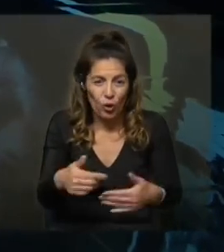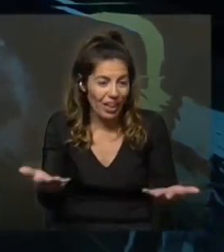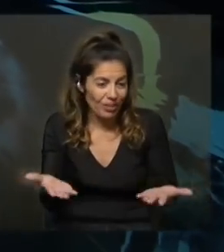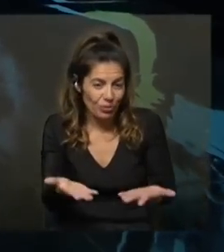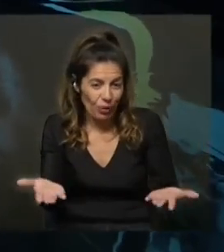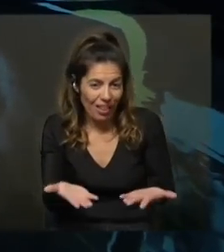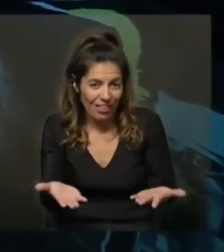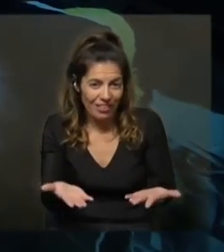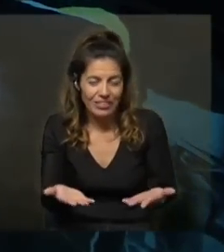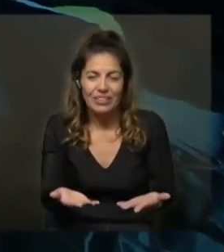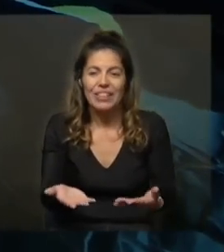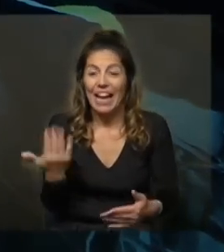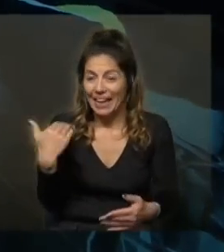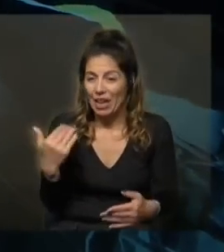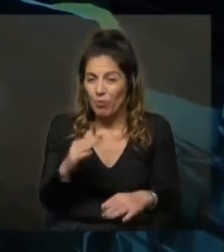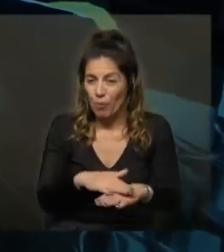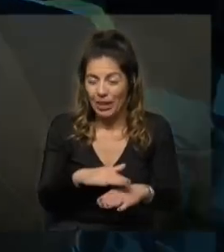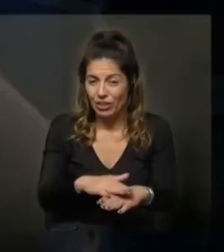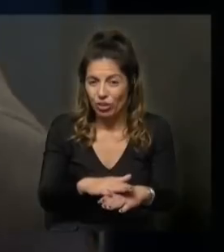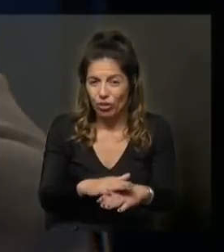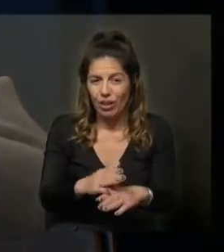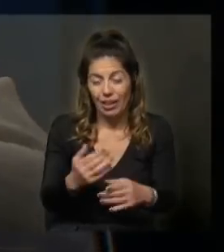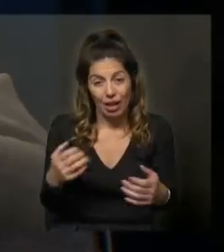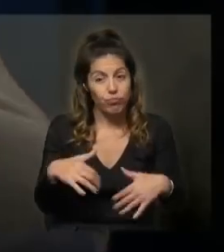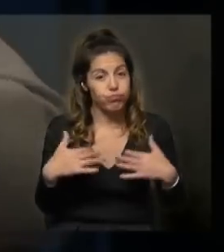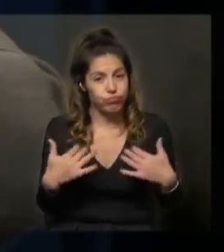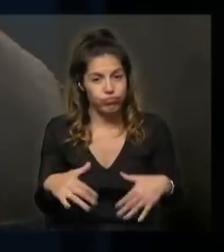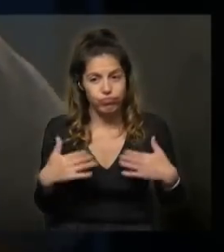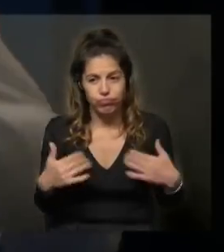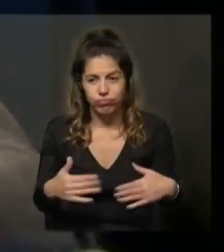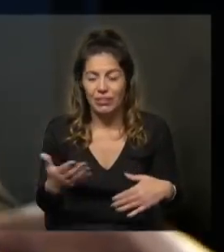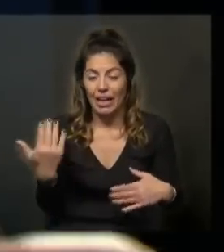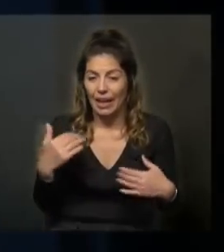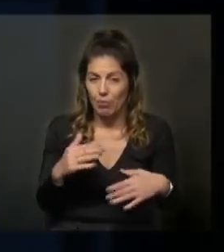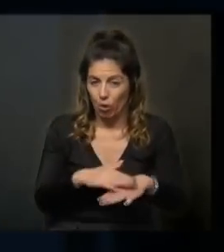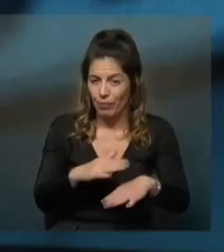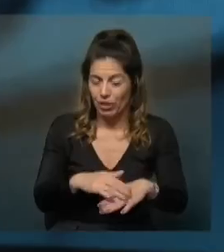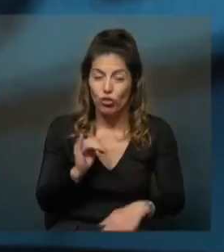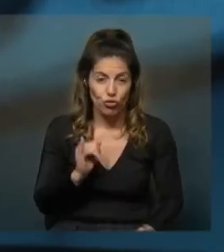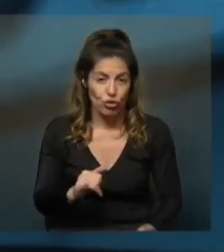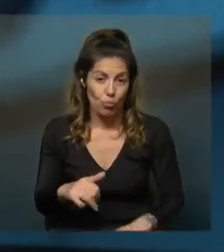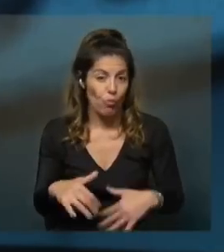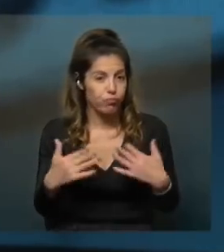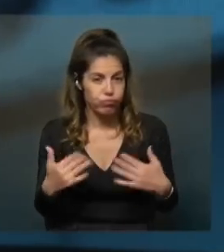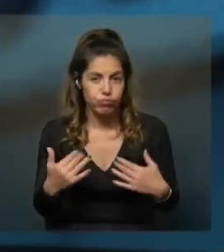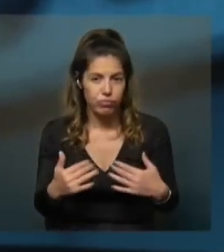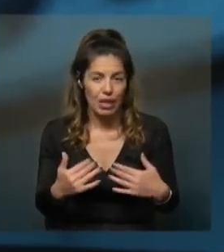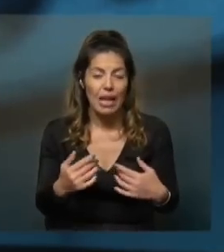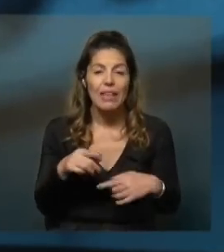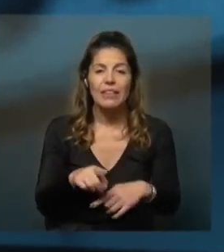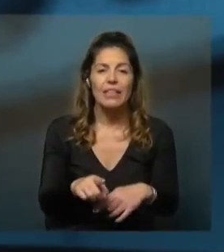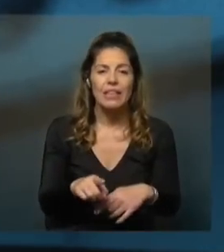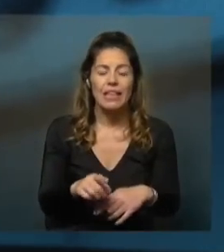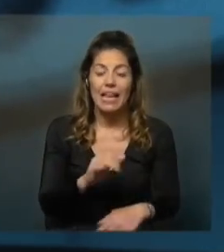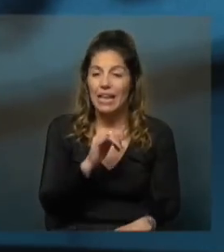bueno En aquel momento era Escandalosa para llamarlo fue escandaloso al punto que